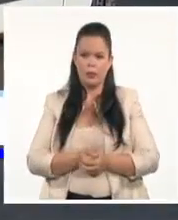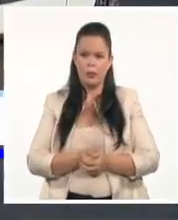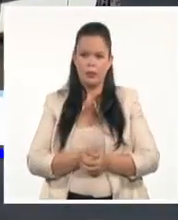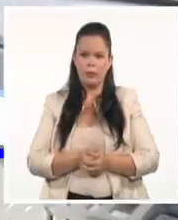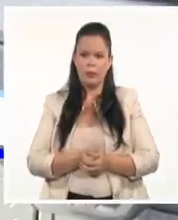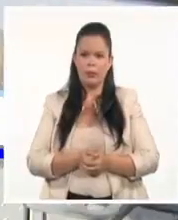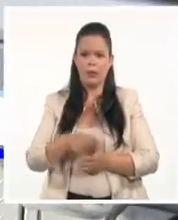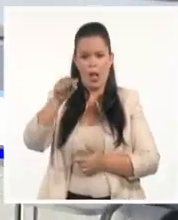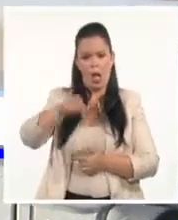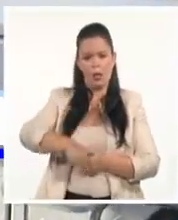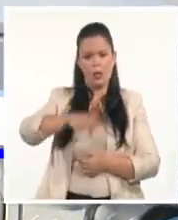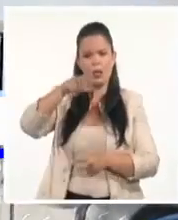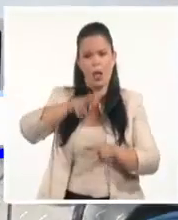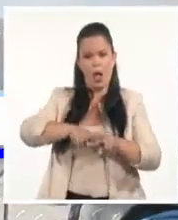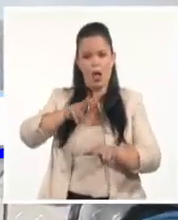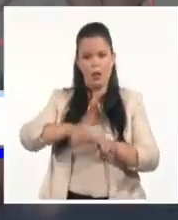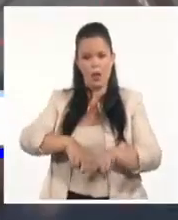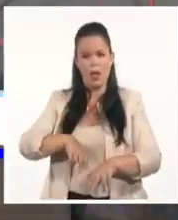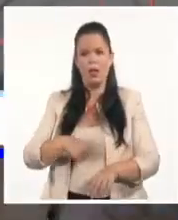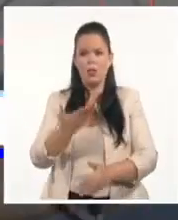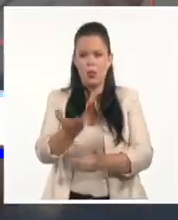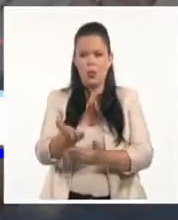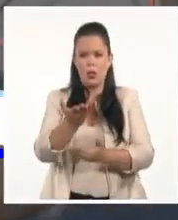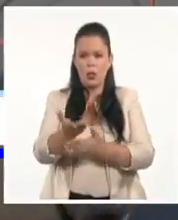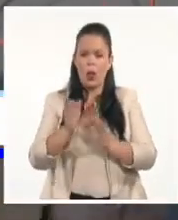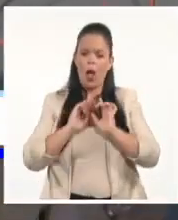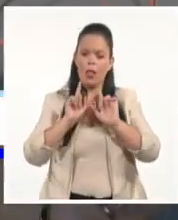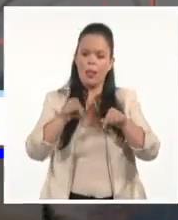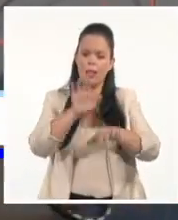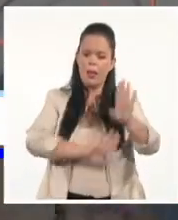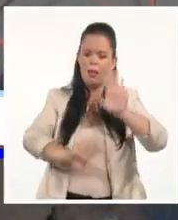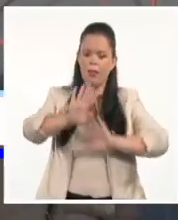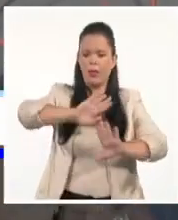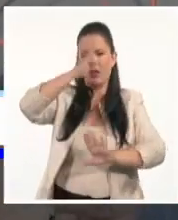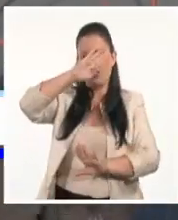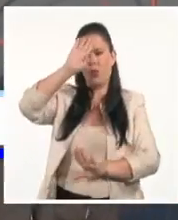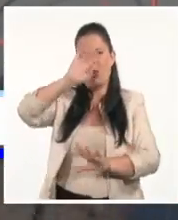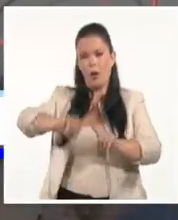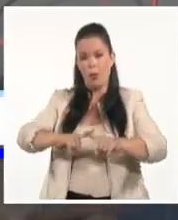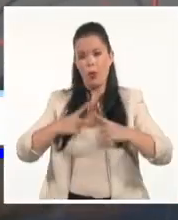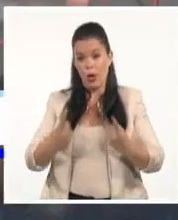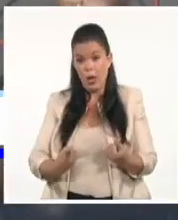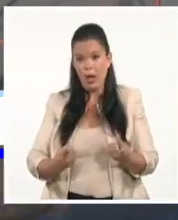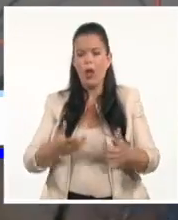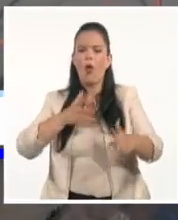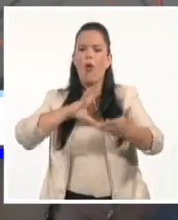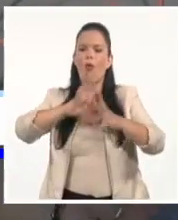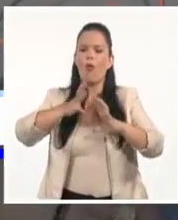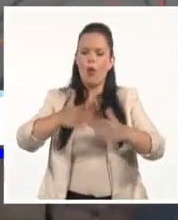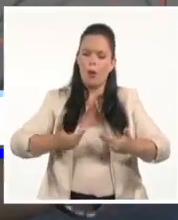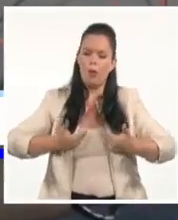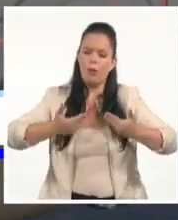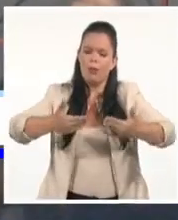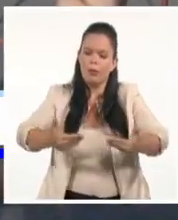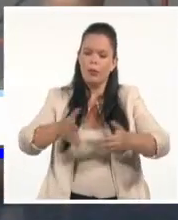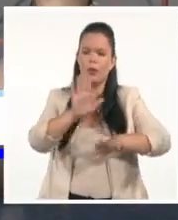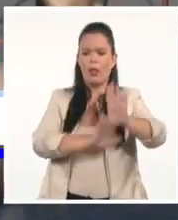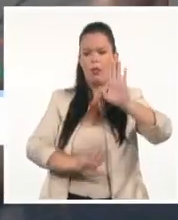de la capital. Es respuesta a la injerencia del gobierno de los Estados Unidos, es respuesta también al bloqueo